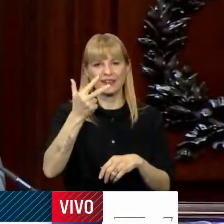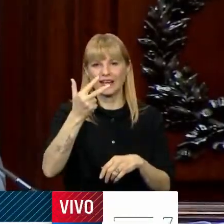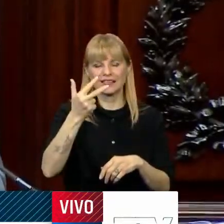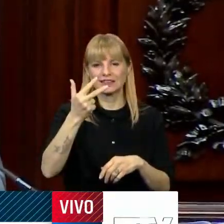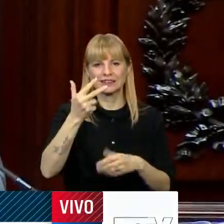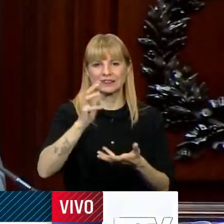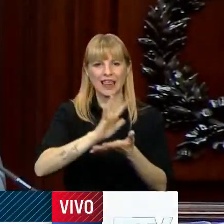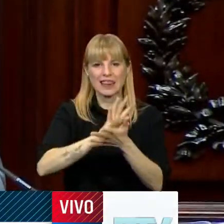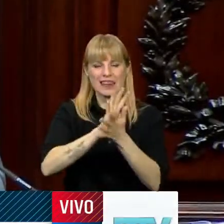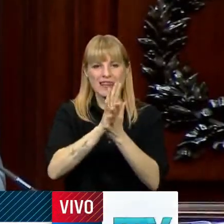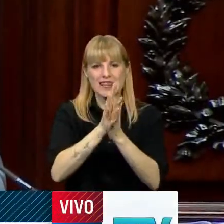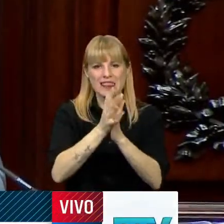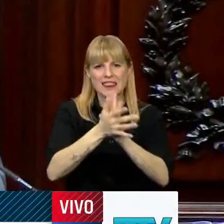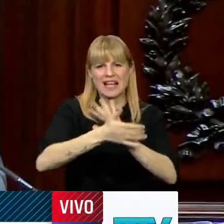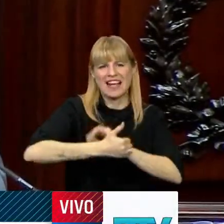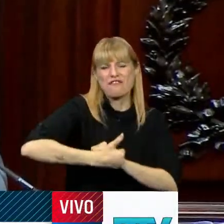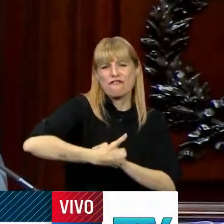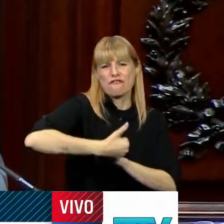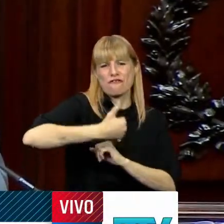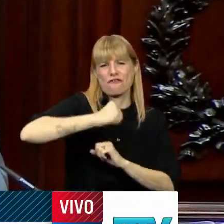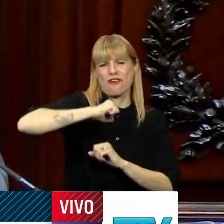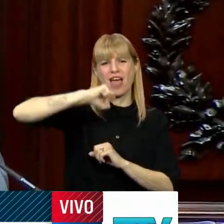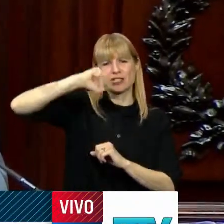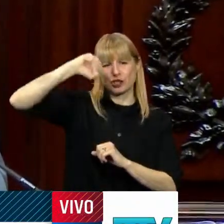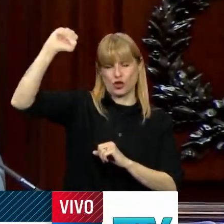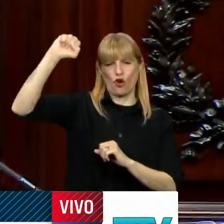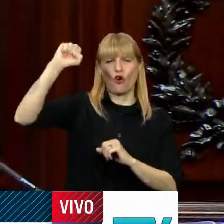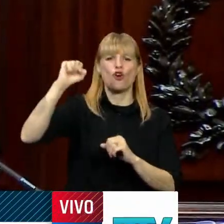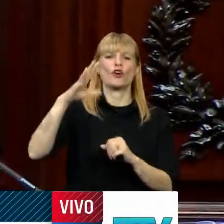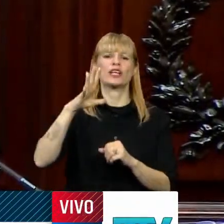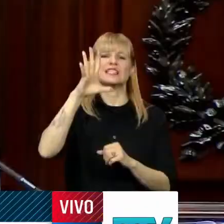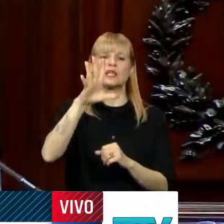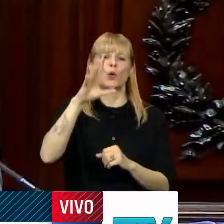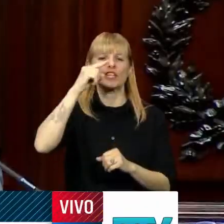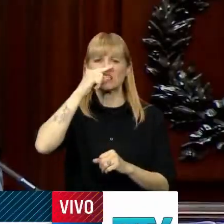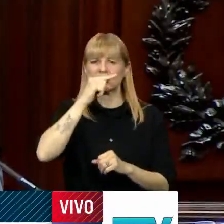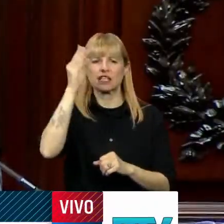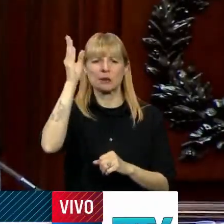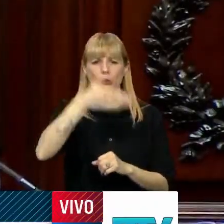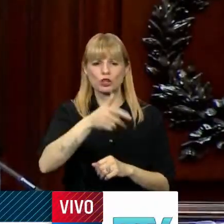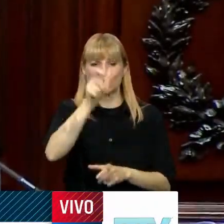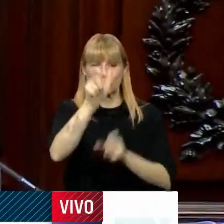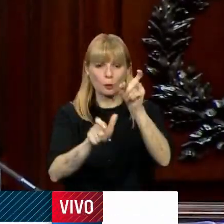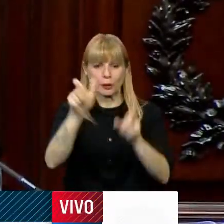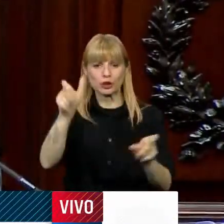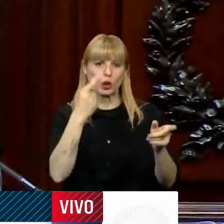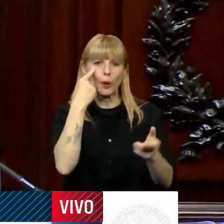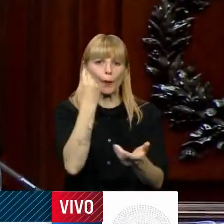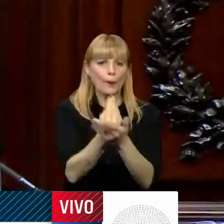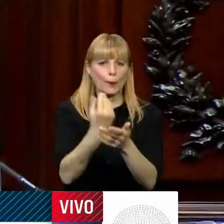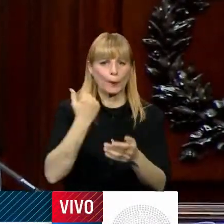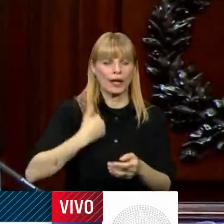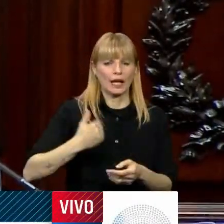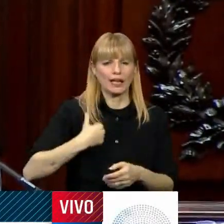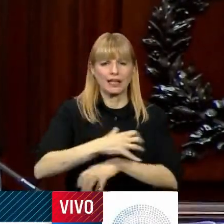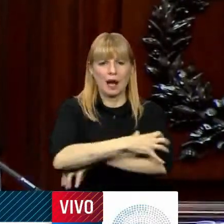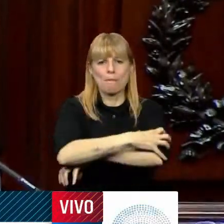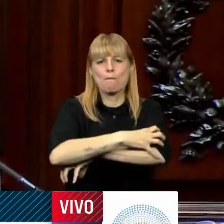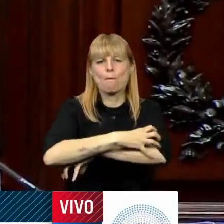con la hiperinflación a la vuelta de la esquina y el 57% de los argentinos hundidos en la pobreza.